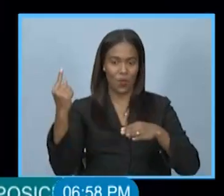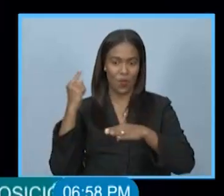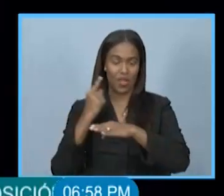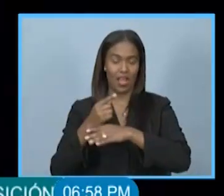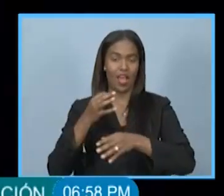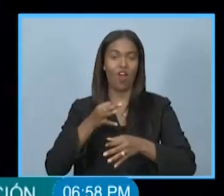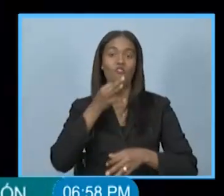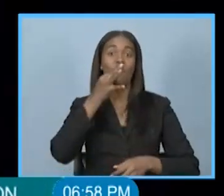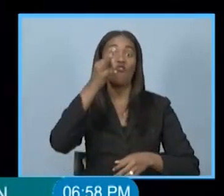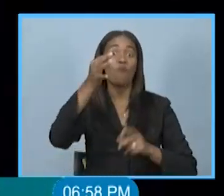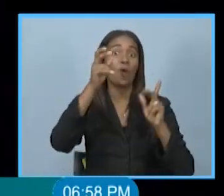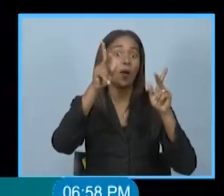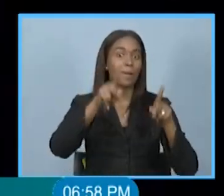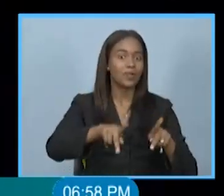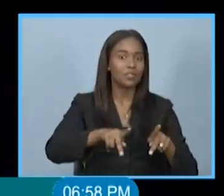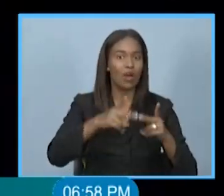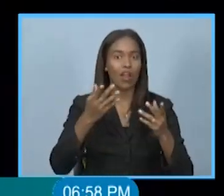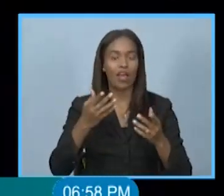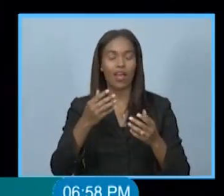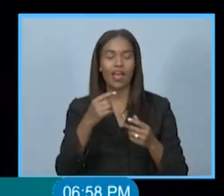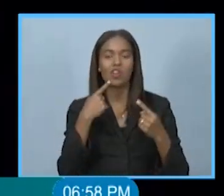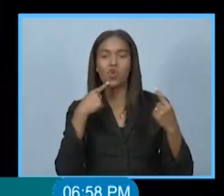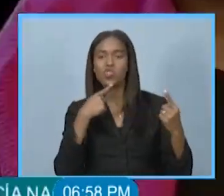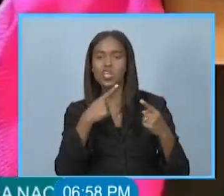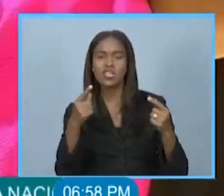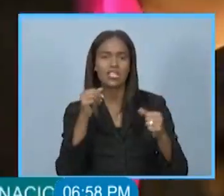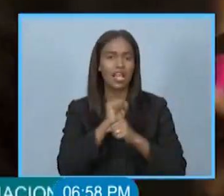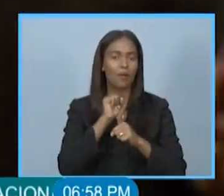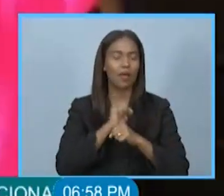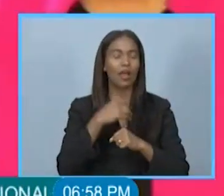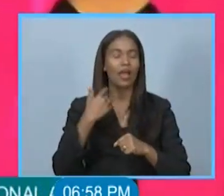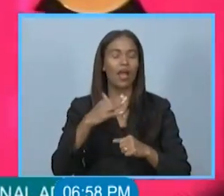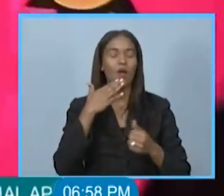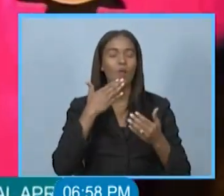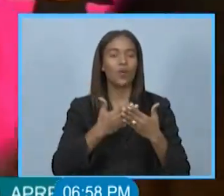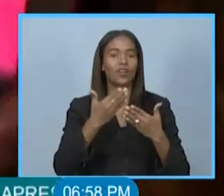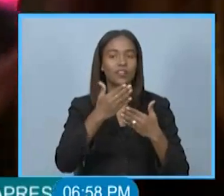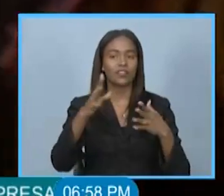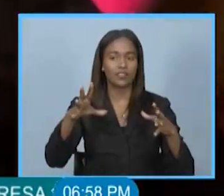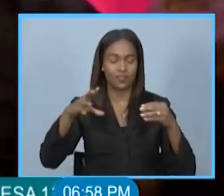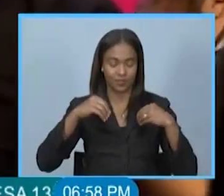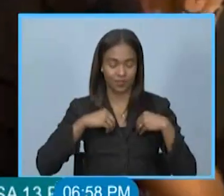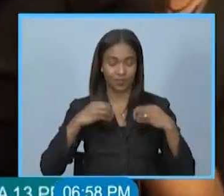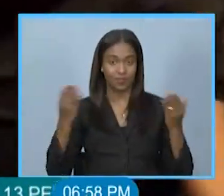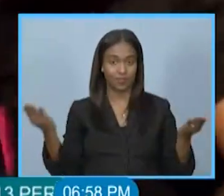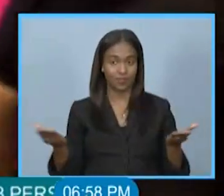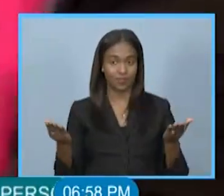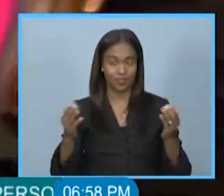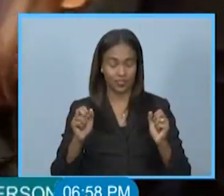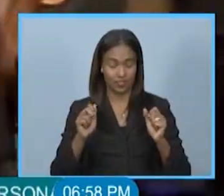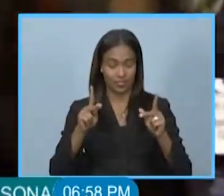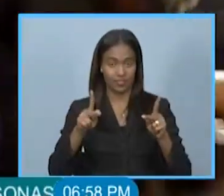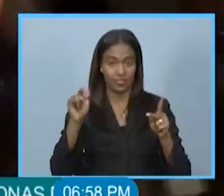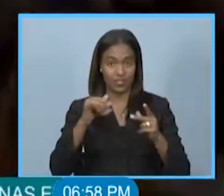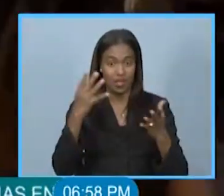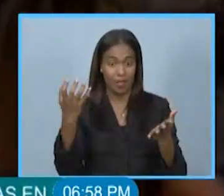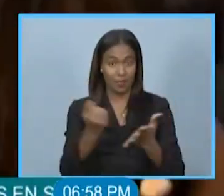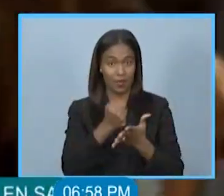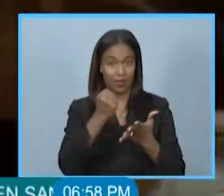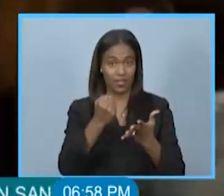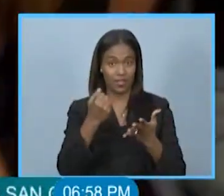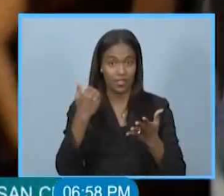futuros productores futuros presentadores de noticias Qué bueno que han aceptado esta oportunidad y que aprovechen